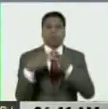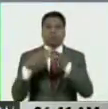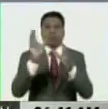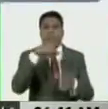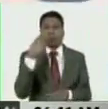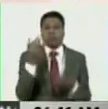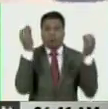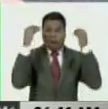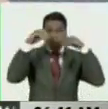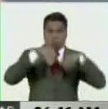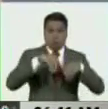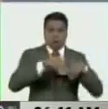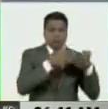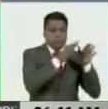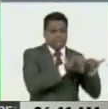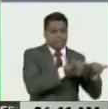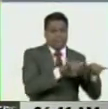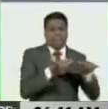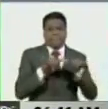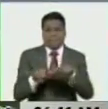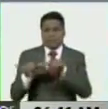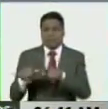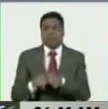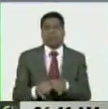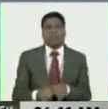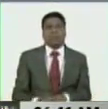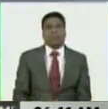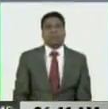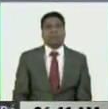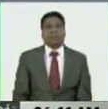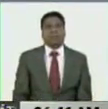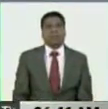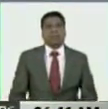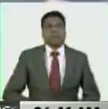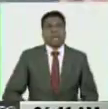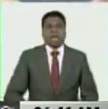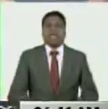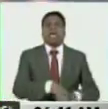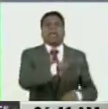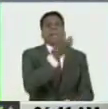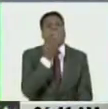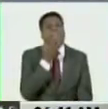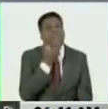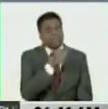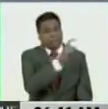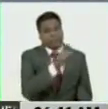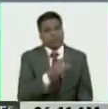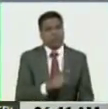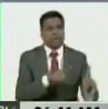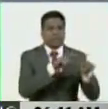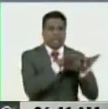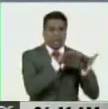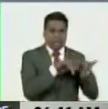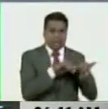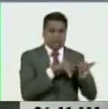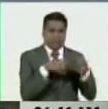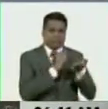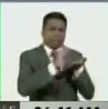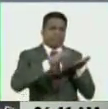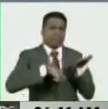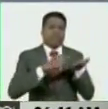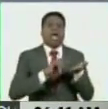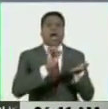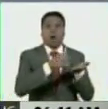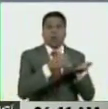las organizaciones y el que estaba inscrito en 10 organizaciones. Incluso, muy respetuosamente, yo